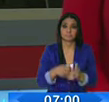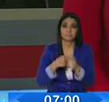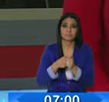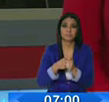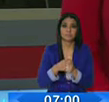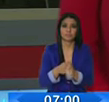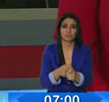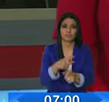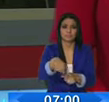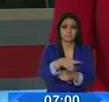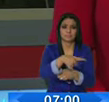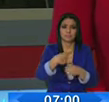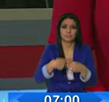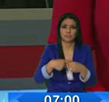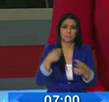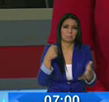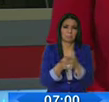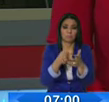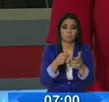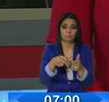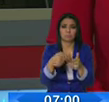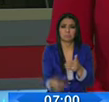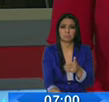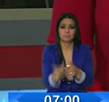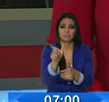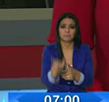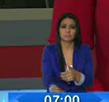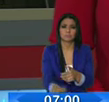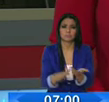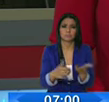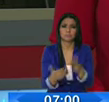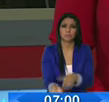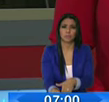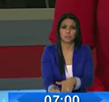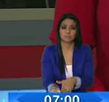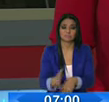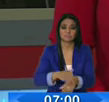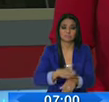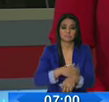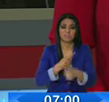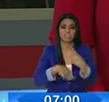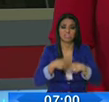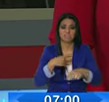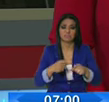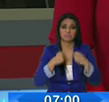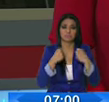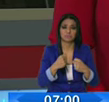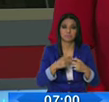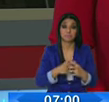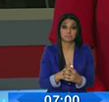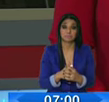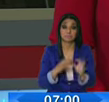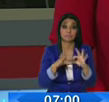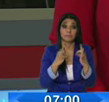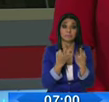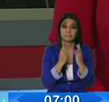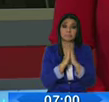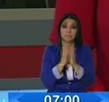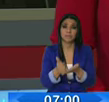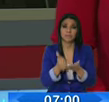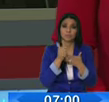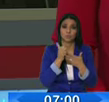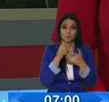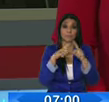seminario mayor otra persona apareció que estaba siendo tratada por sus series heridas los familiares de las víctimas demandan ayuda de la